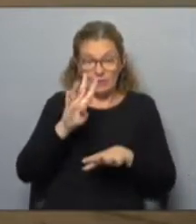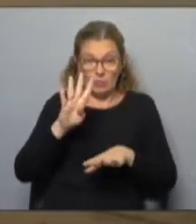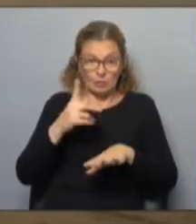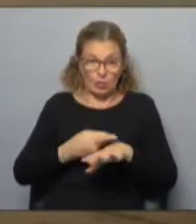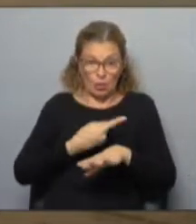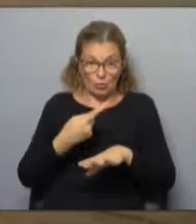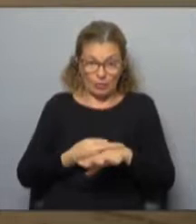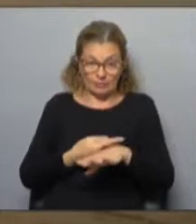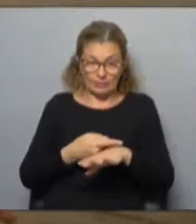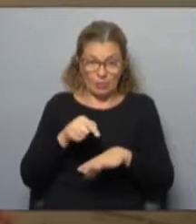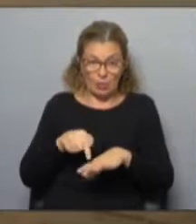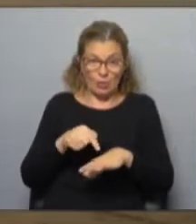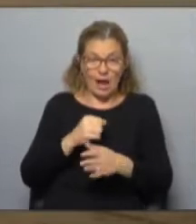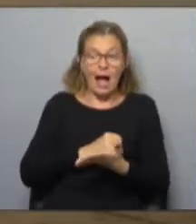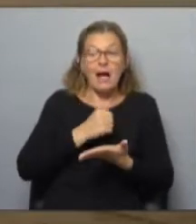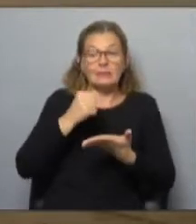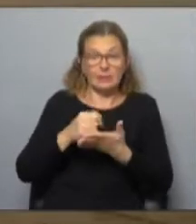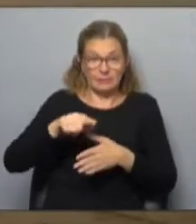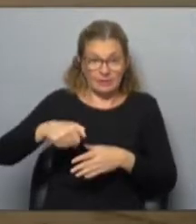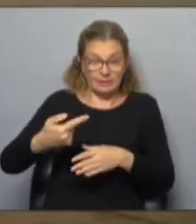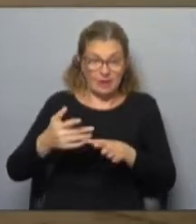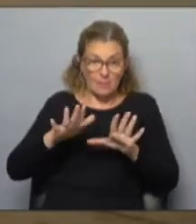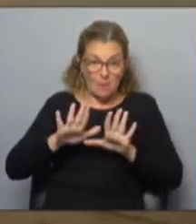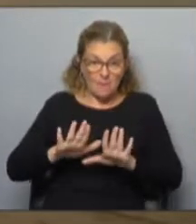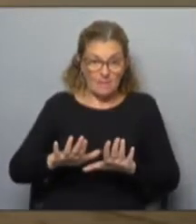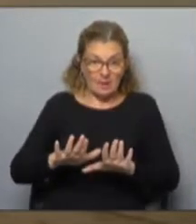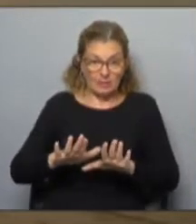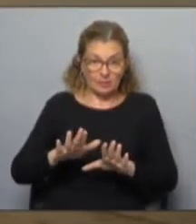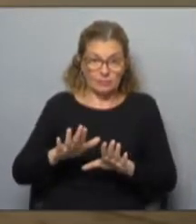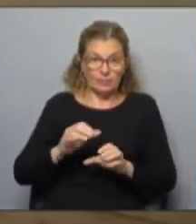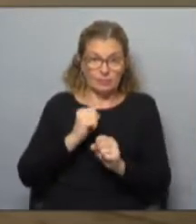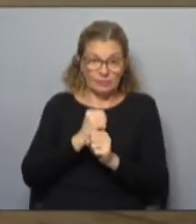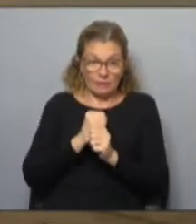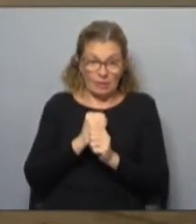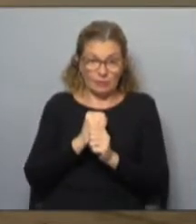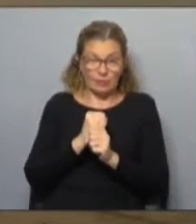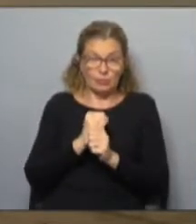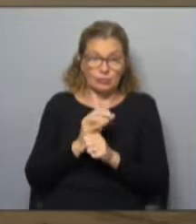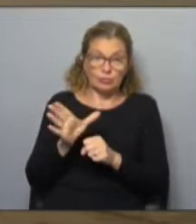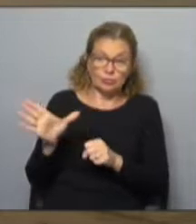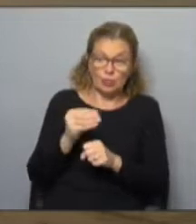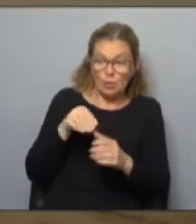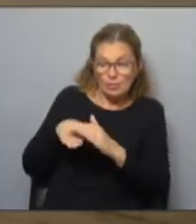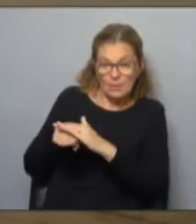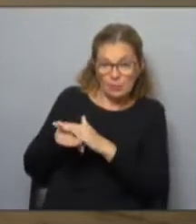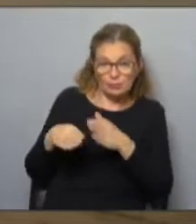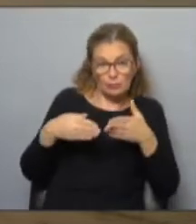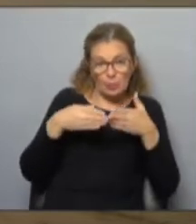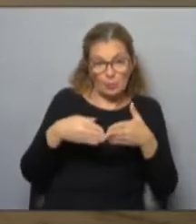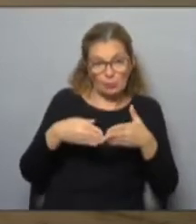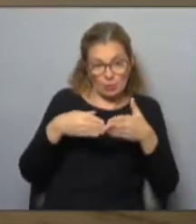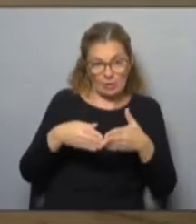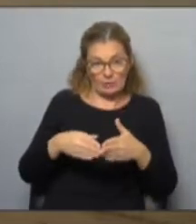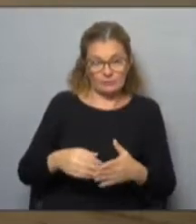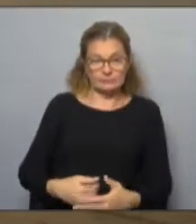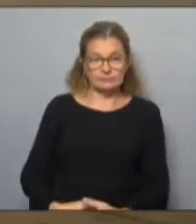horas en el día de hoy hasta mañana. Están parando los trabajos en lo que son todos los depósitos portuarios y extrasportuarios.